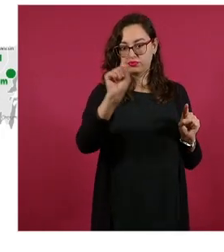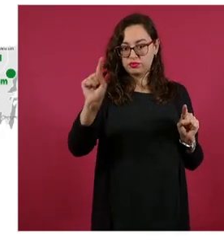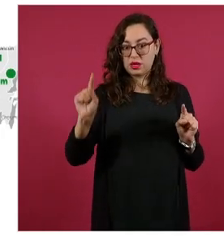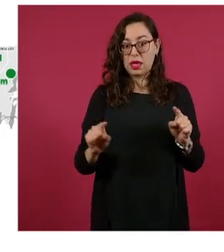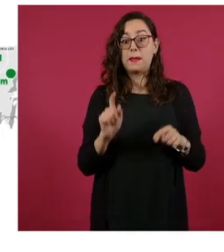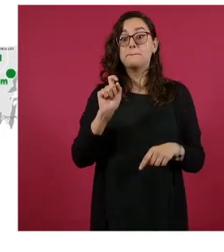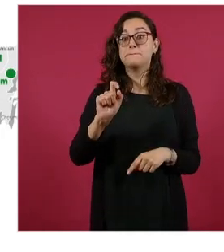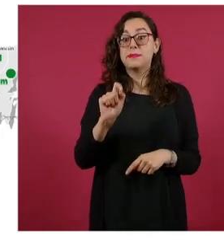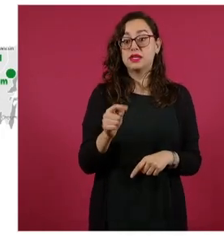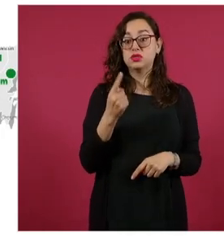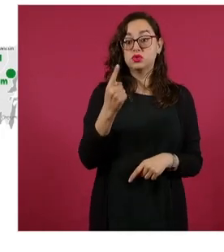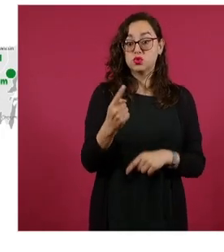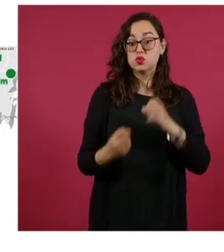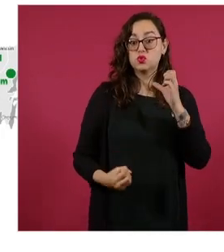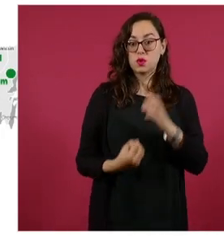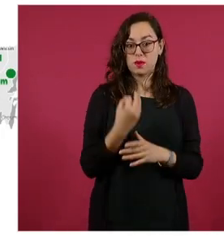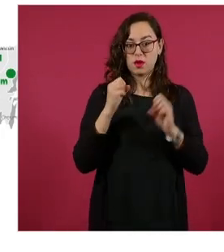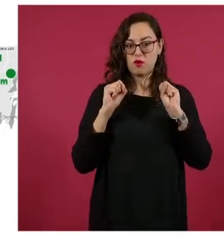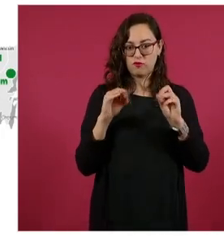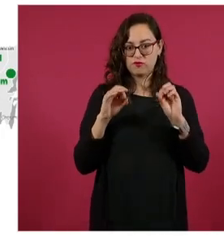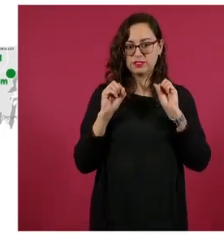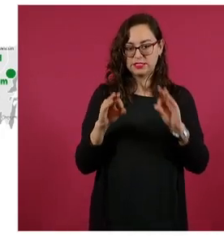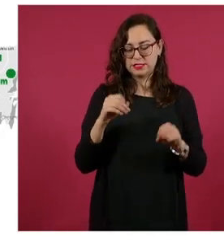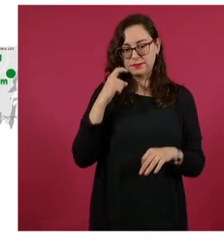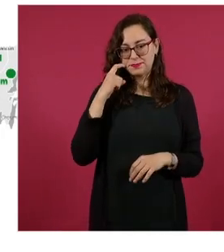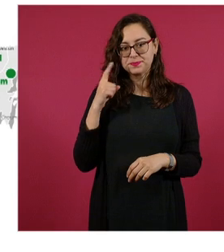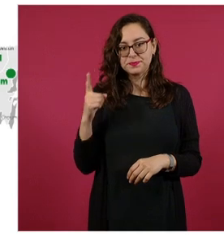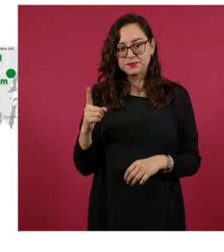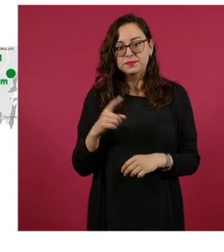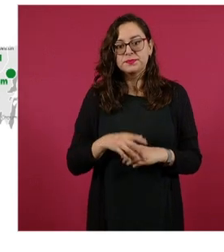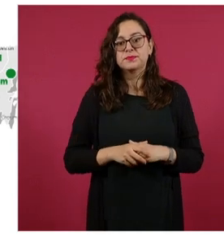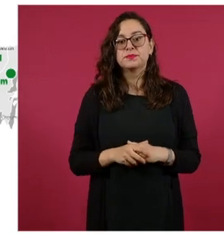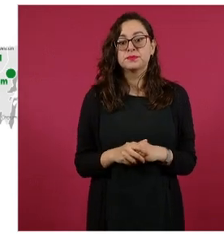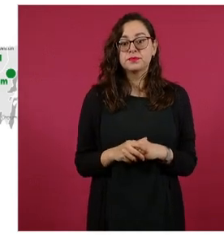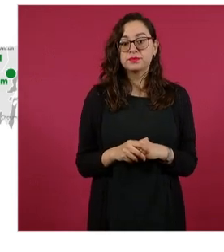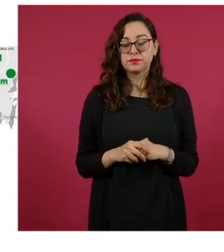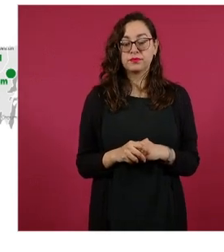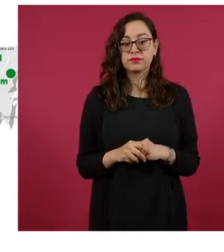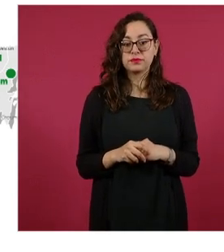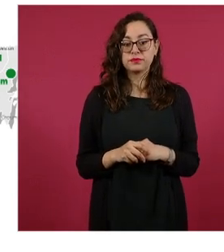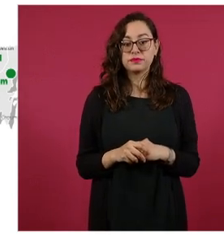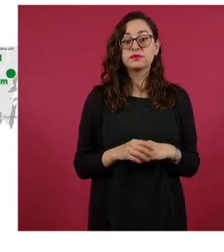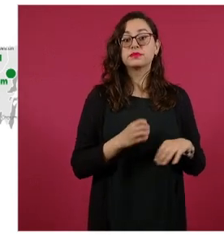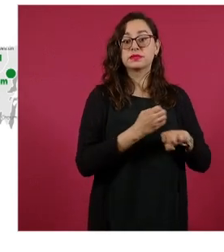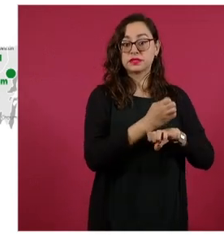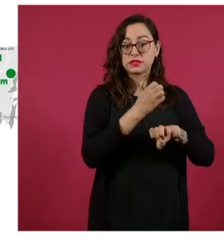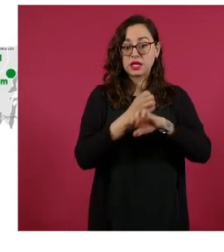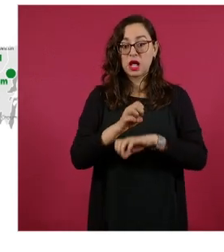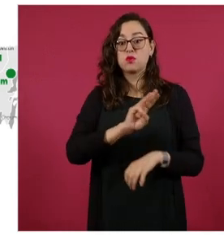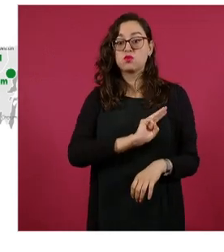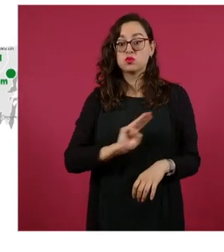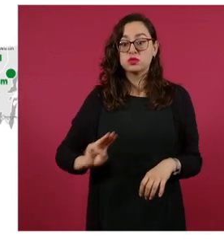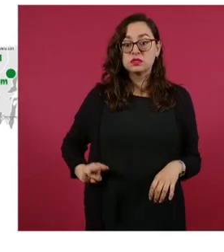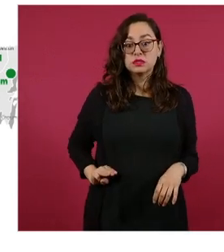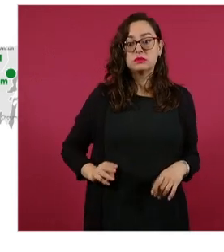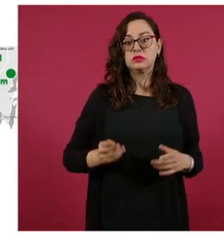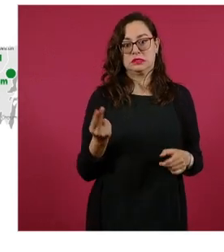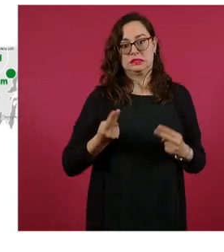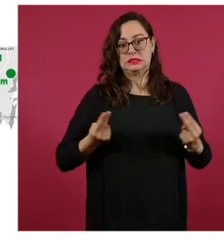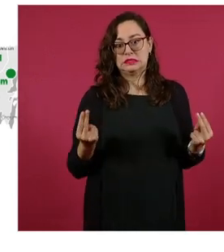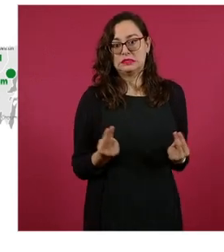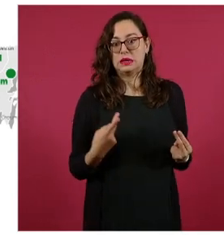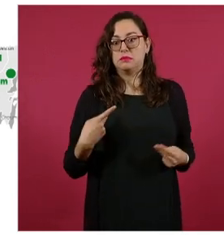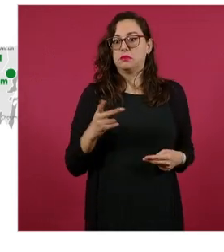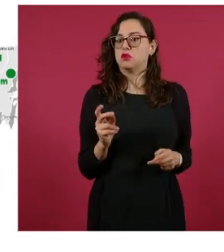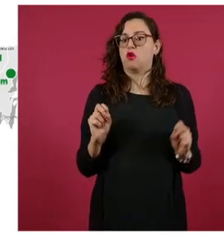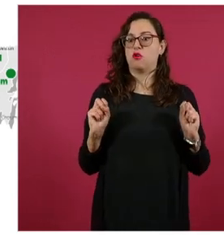nuevas oficinas en todo el país, privilegiando estados o municipios donde había necesidades, pero que no había nada cercano. Un